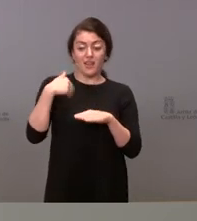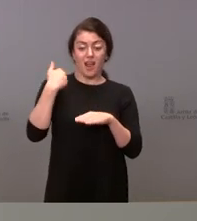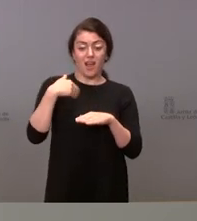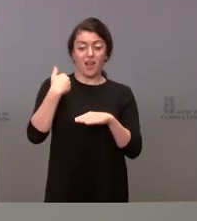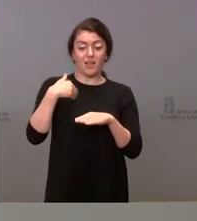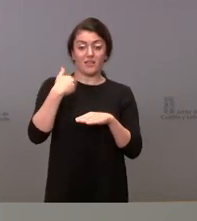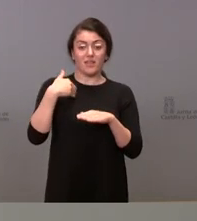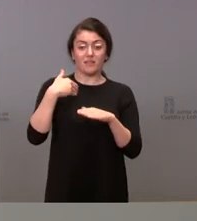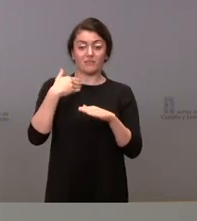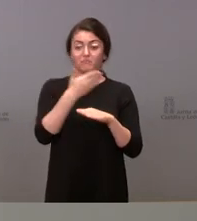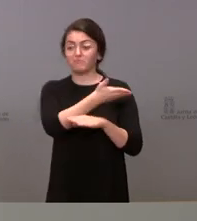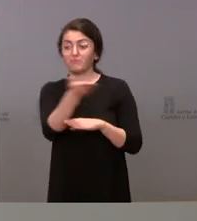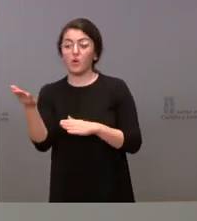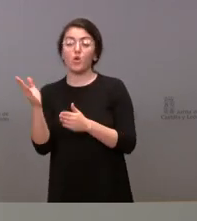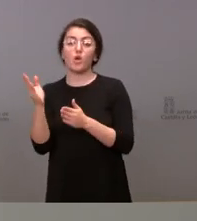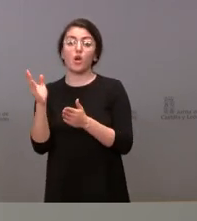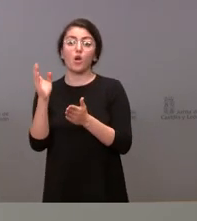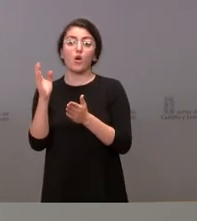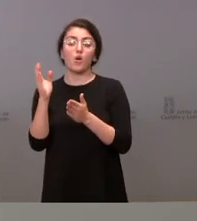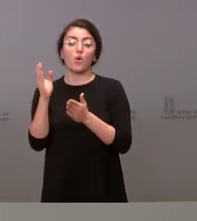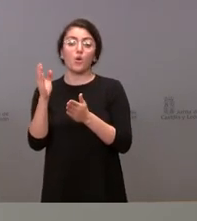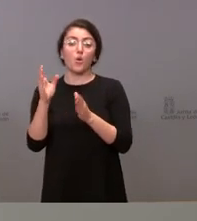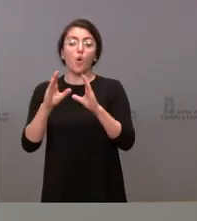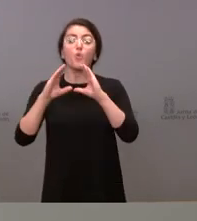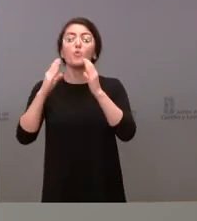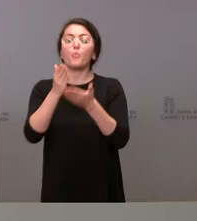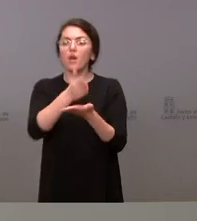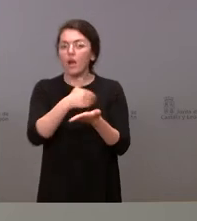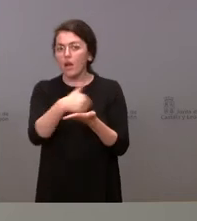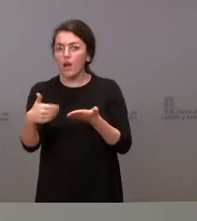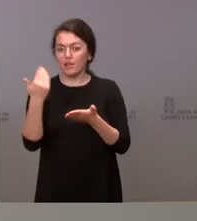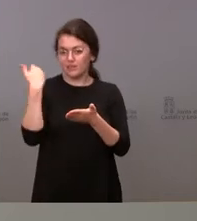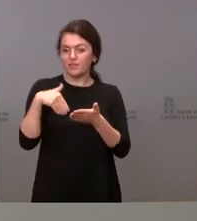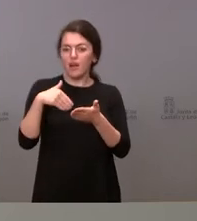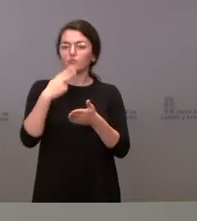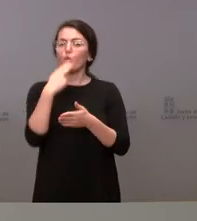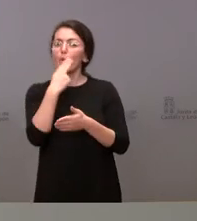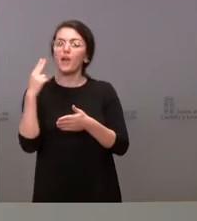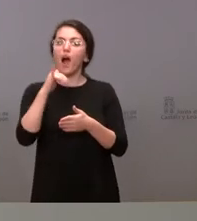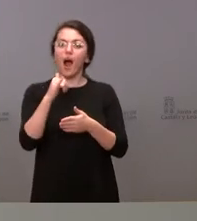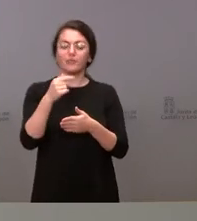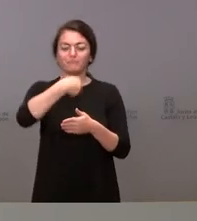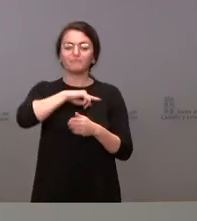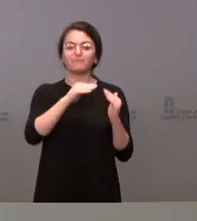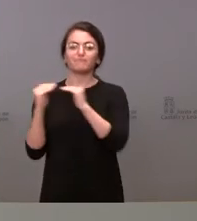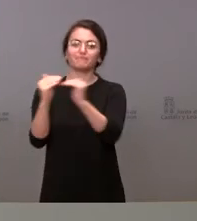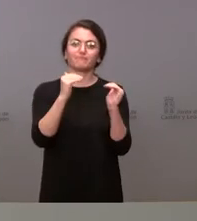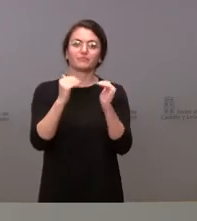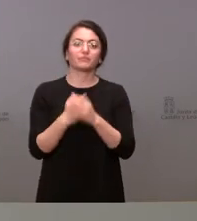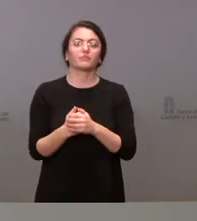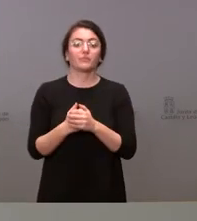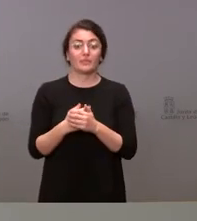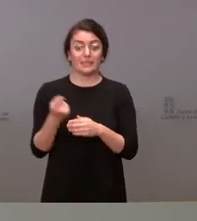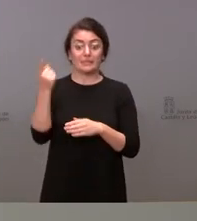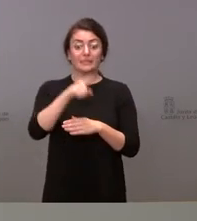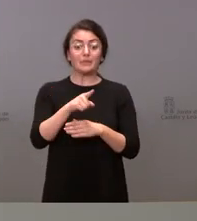compromiso por parte de otras comunidades similares a la nuestra. También se da un impulso importante al derecho de